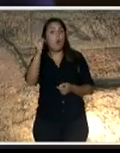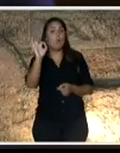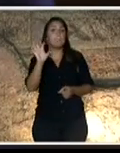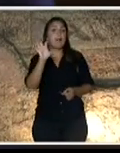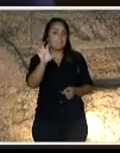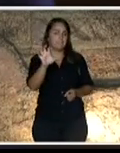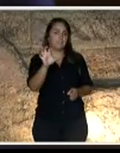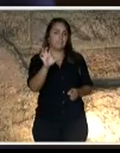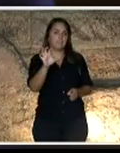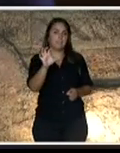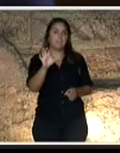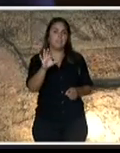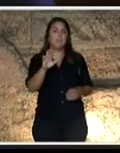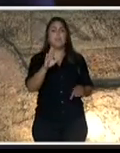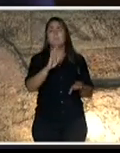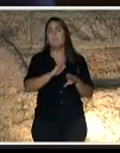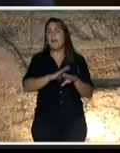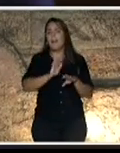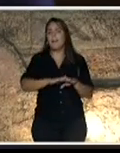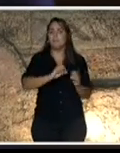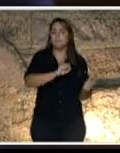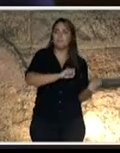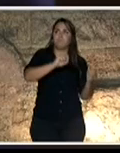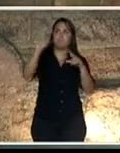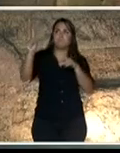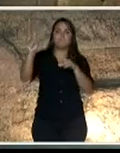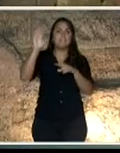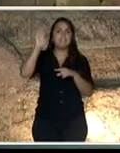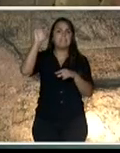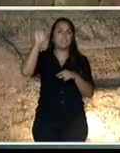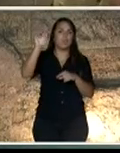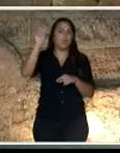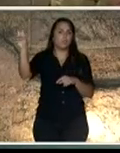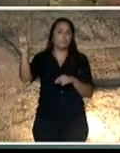país con ánimo de establecerse en otro extranjero